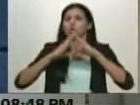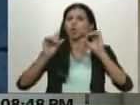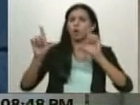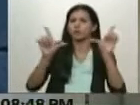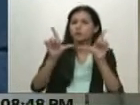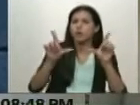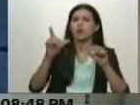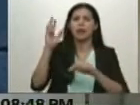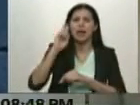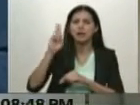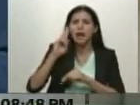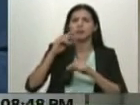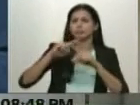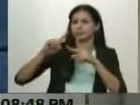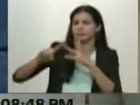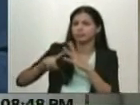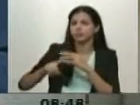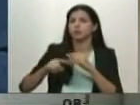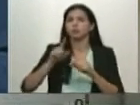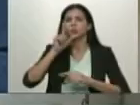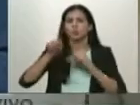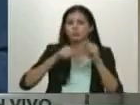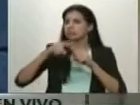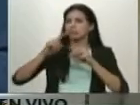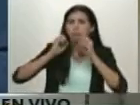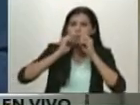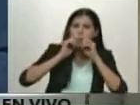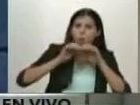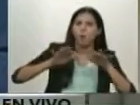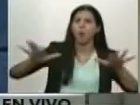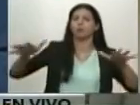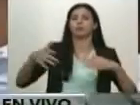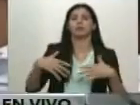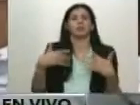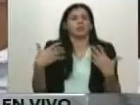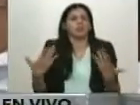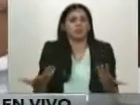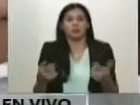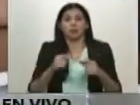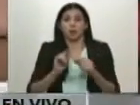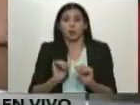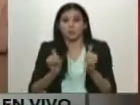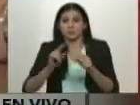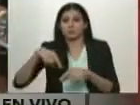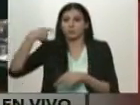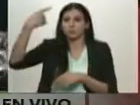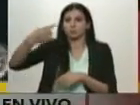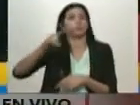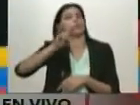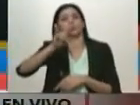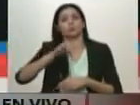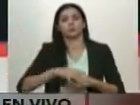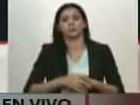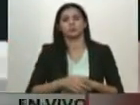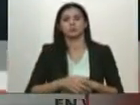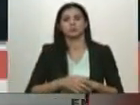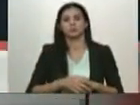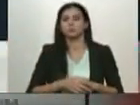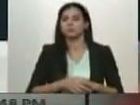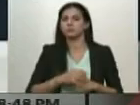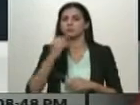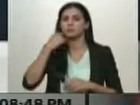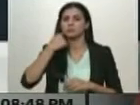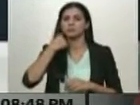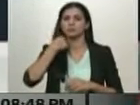los mecanismos que se van a disponer desde el lunes que viene. El lunes,